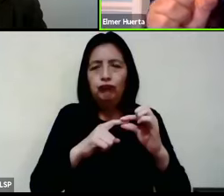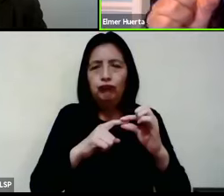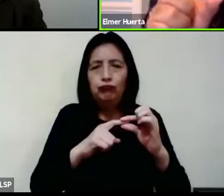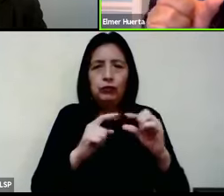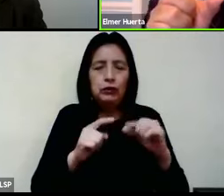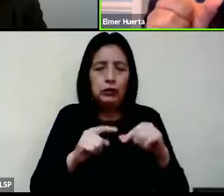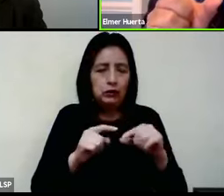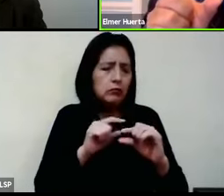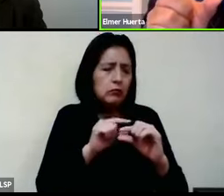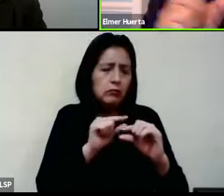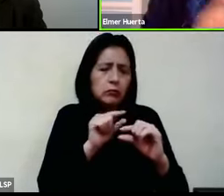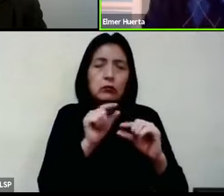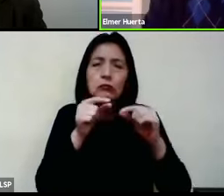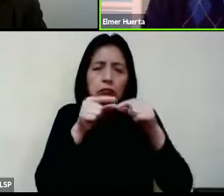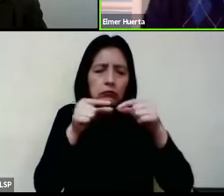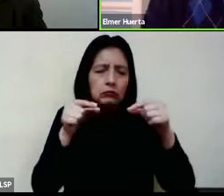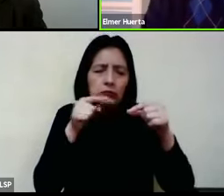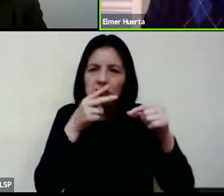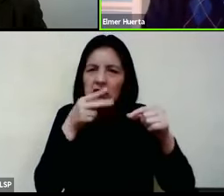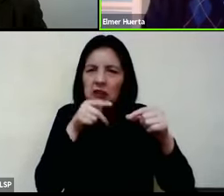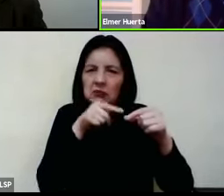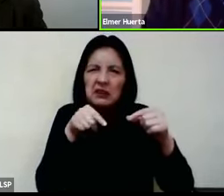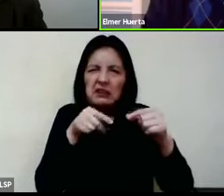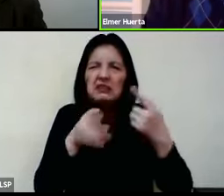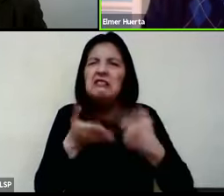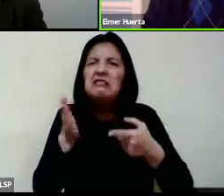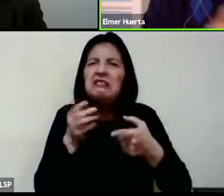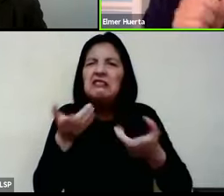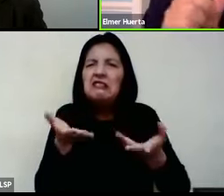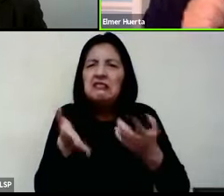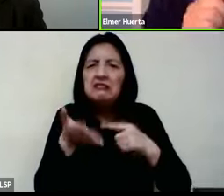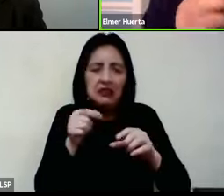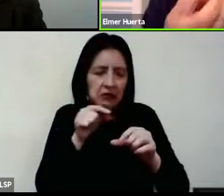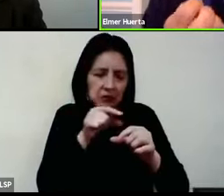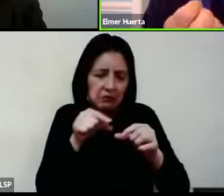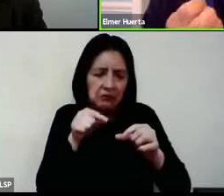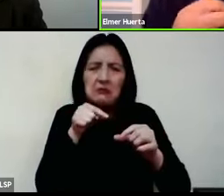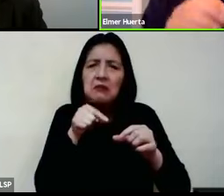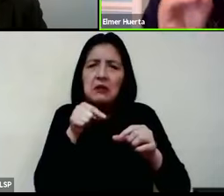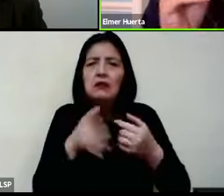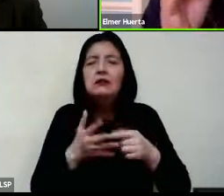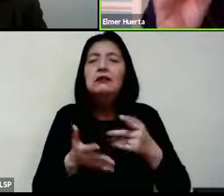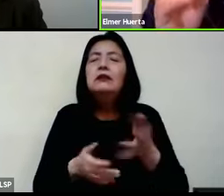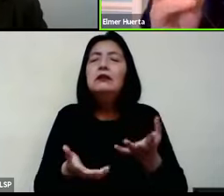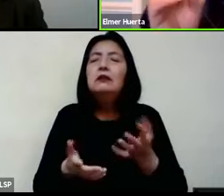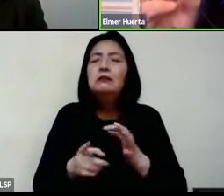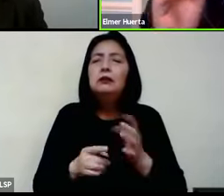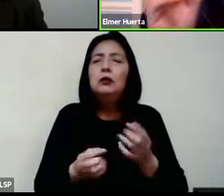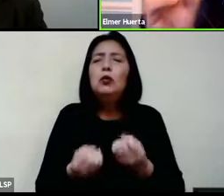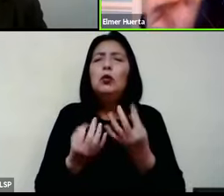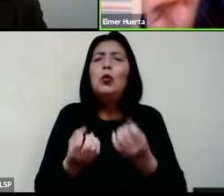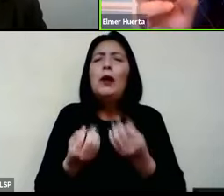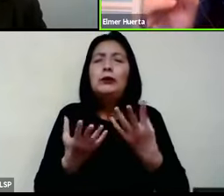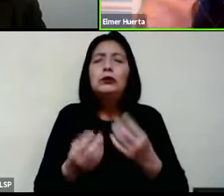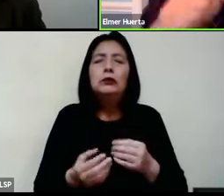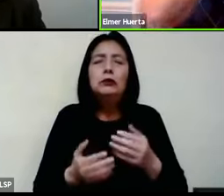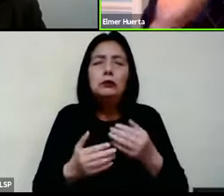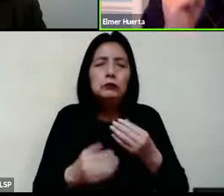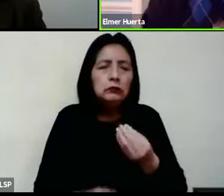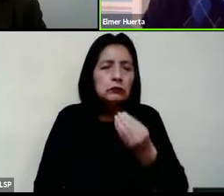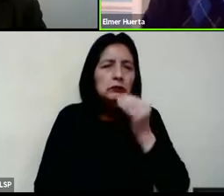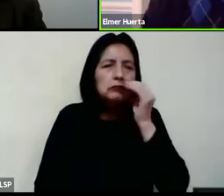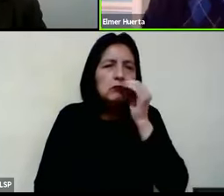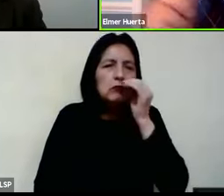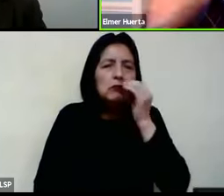se lee la pantallita del oxímetro. ¿Qué cosa mide este aparato? Este aparatito lo que mide es cuánto oxígeno hay en